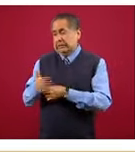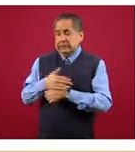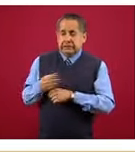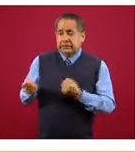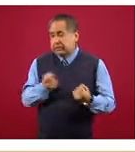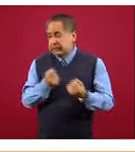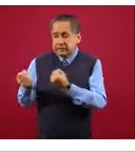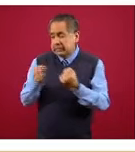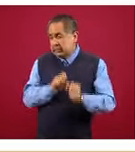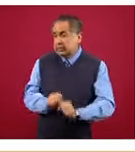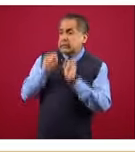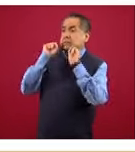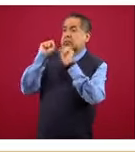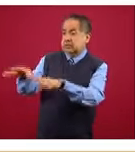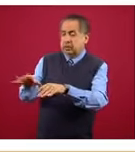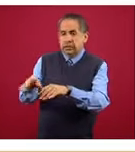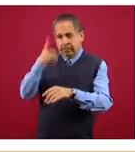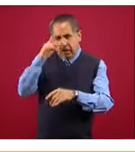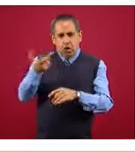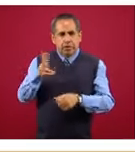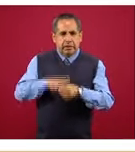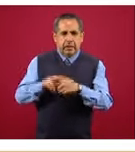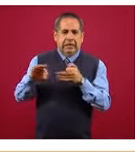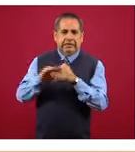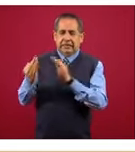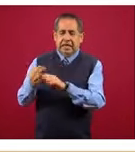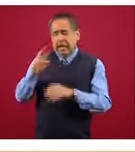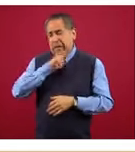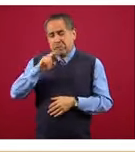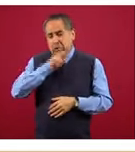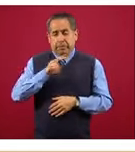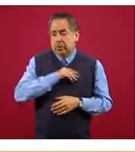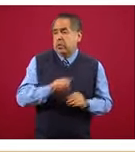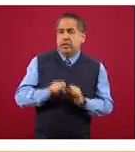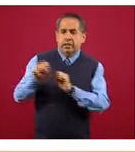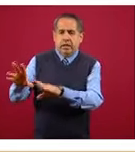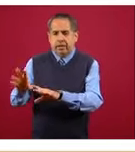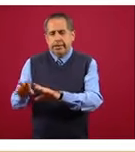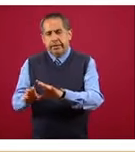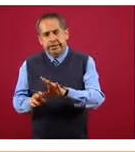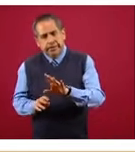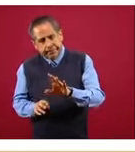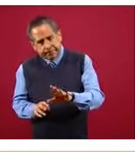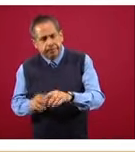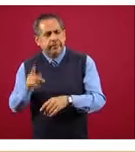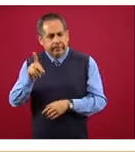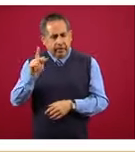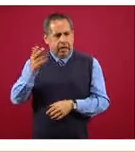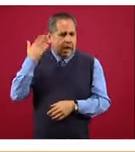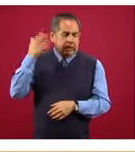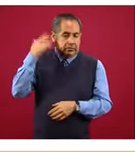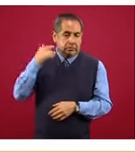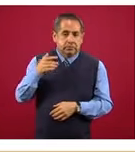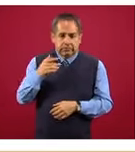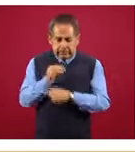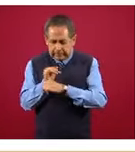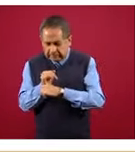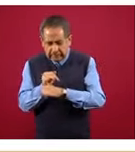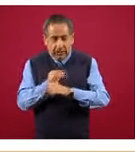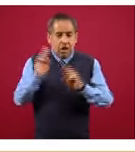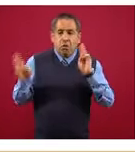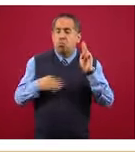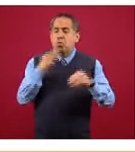lesionado y de ahí llevarlo al hospital más cercano lo más pronto que se pudiera. En algún momento, todos los estudios que se hicieron